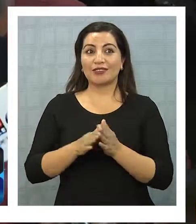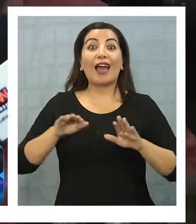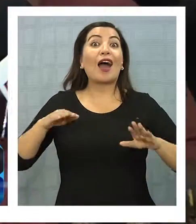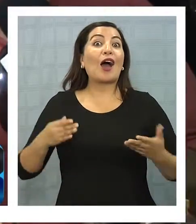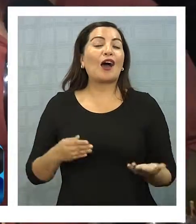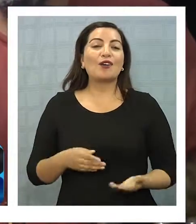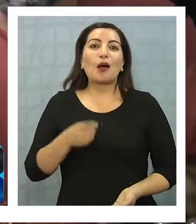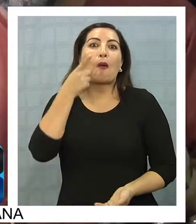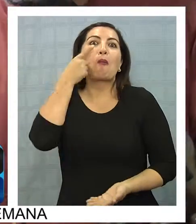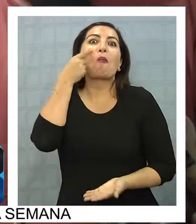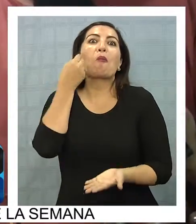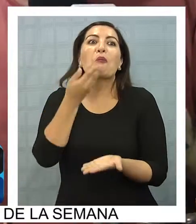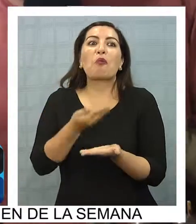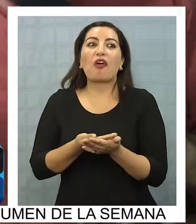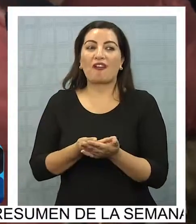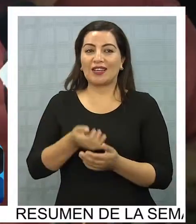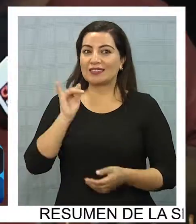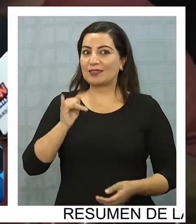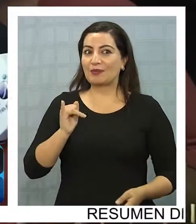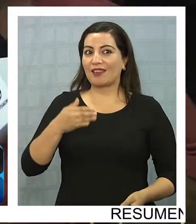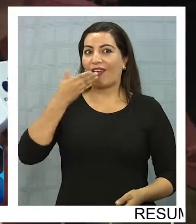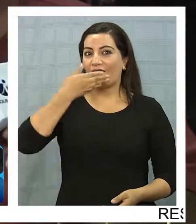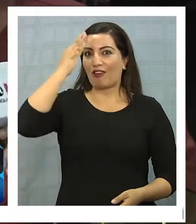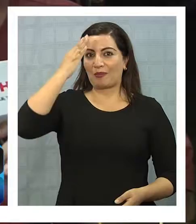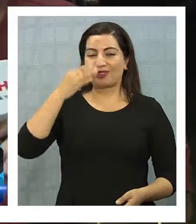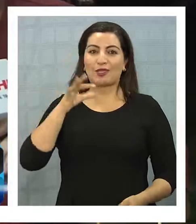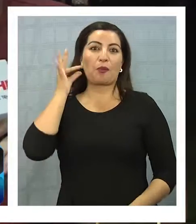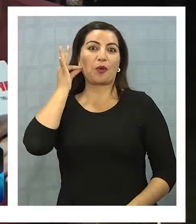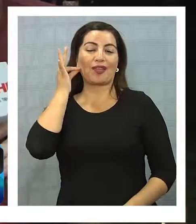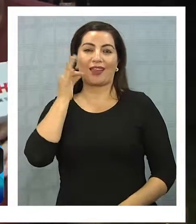chocolate, que parece que es muy popular entre las damas de nuestra ciudad